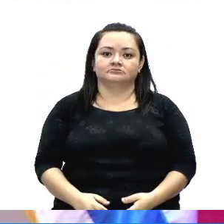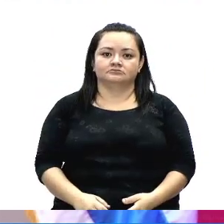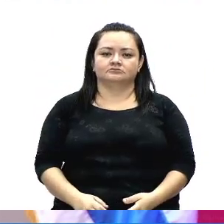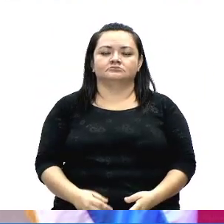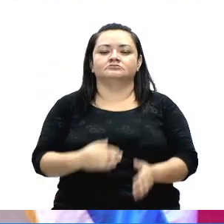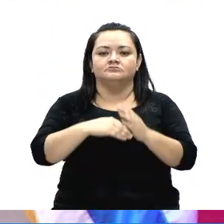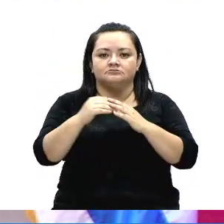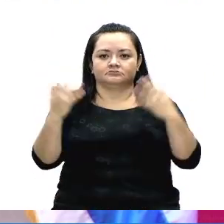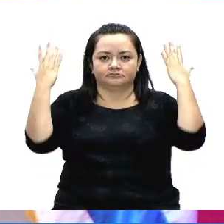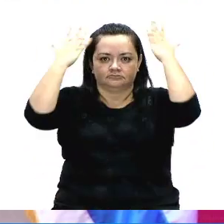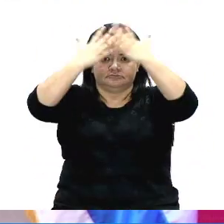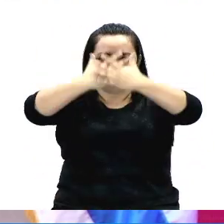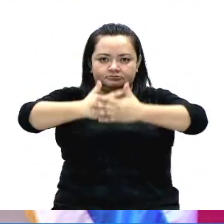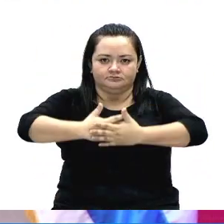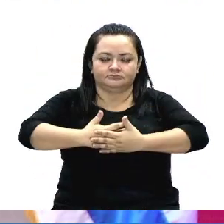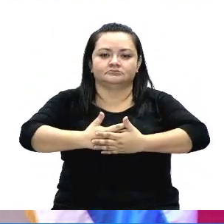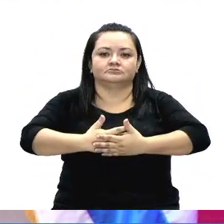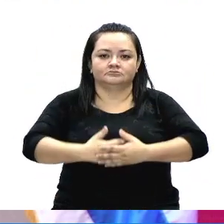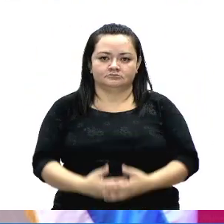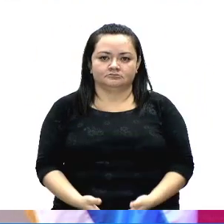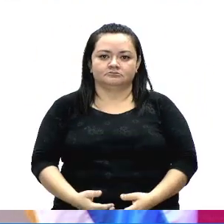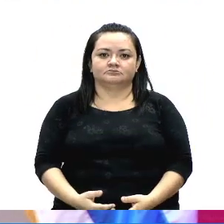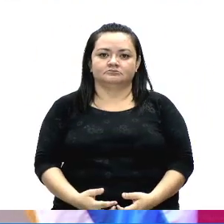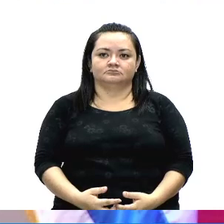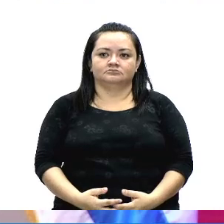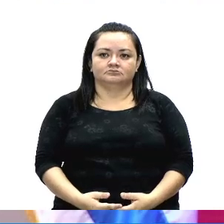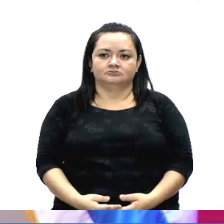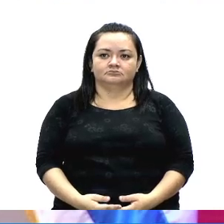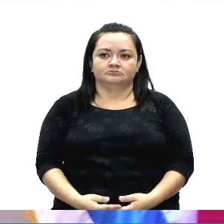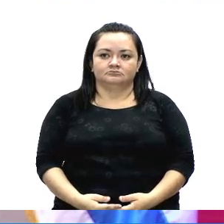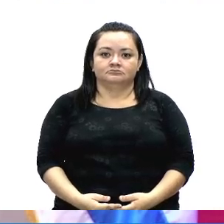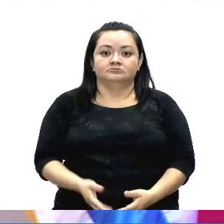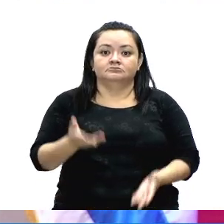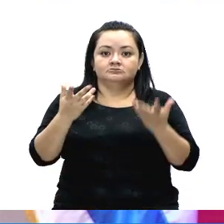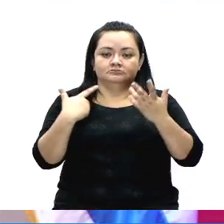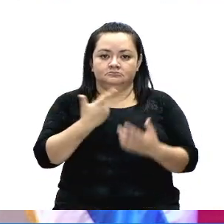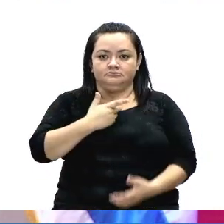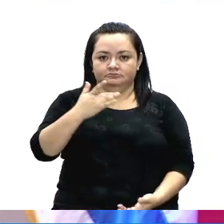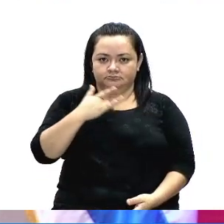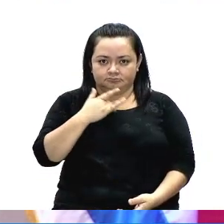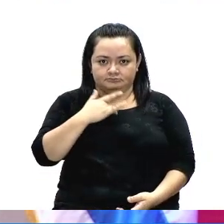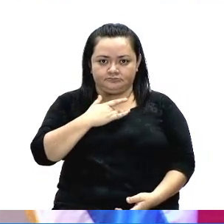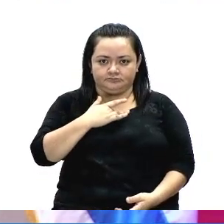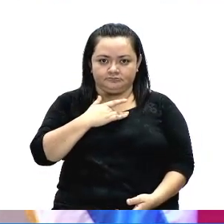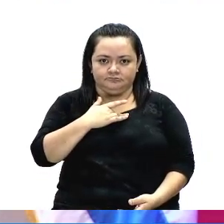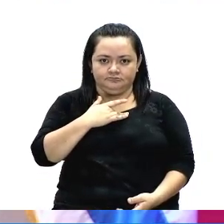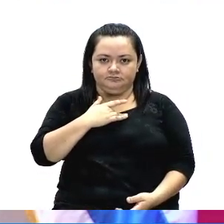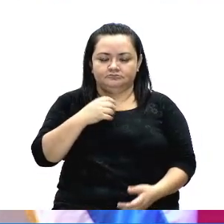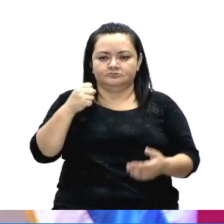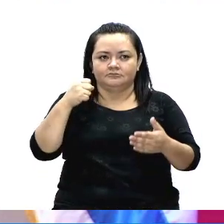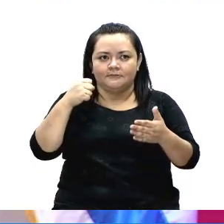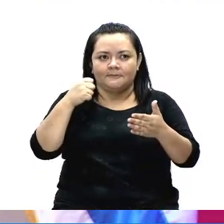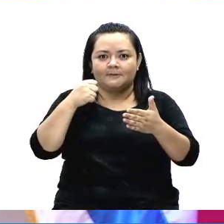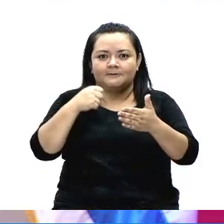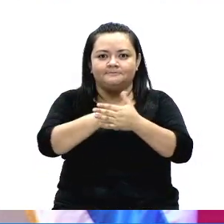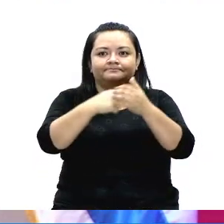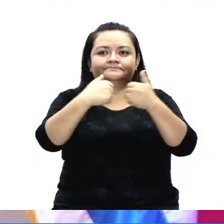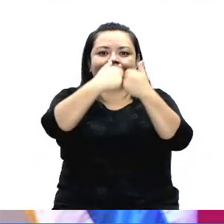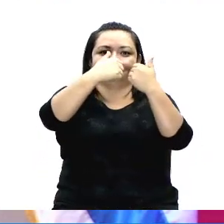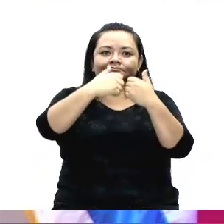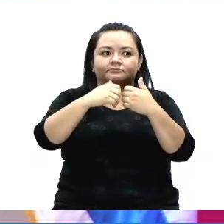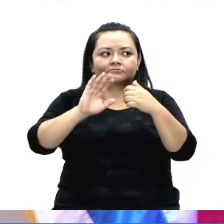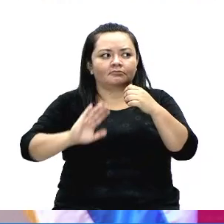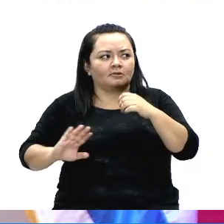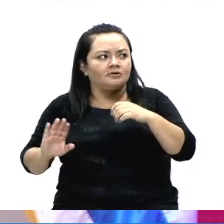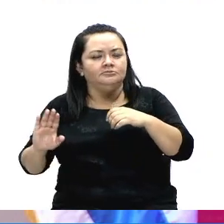se empieza en la oscuridad como muchas veces nos sentimos que chocamos no hallamos un lado